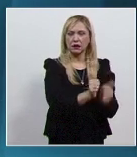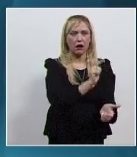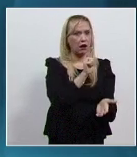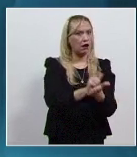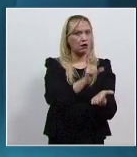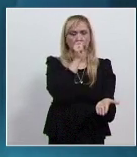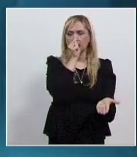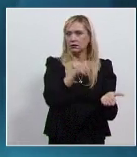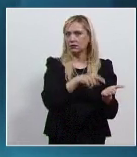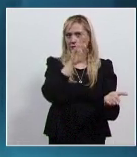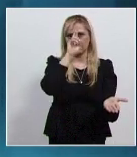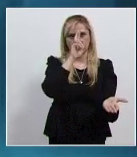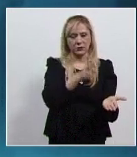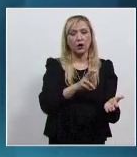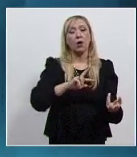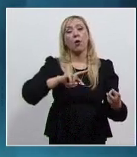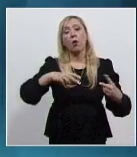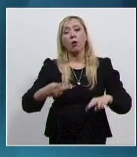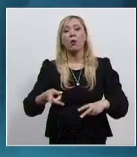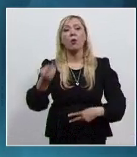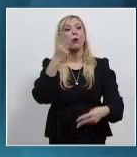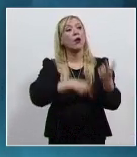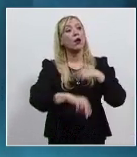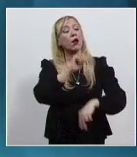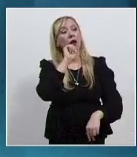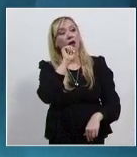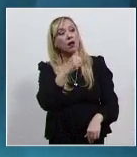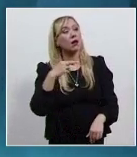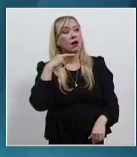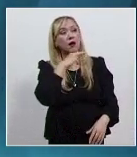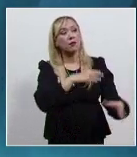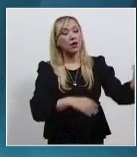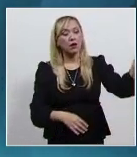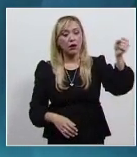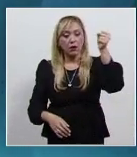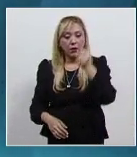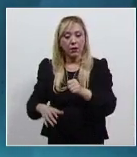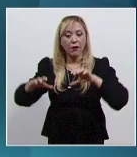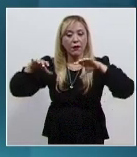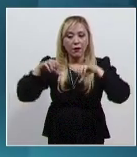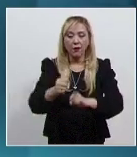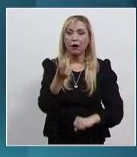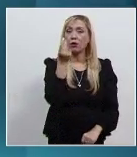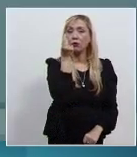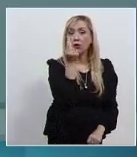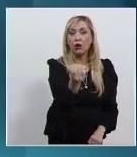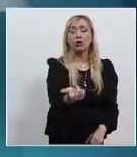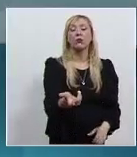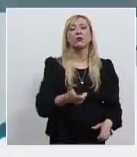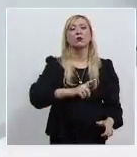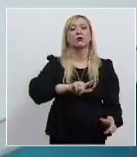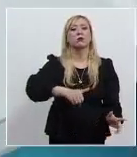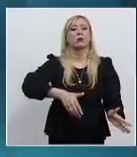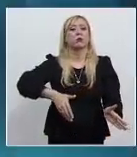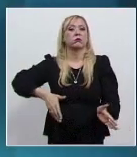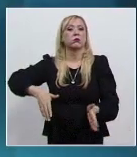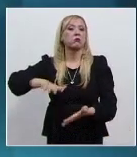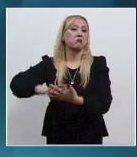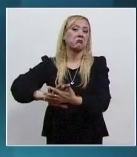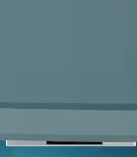bien porque no se presenta de inmediato a la persona detenida ante la autoridad